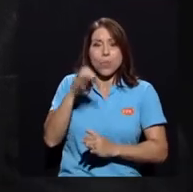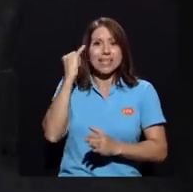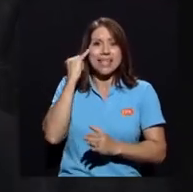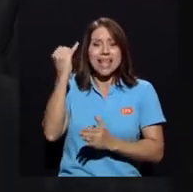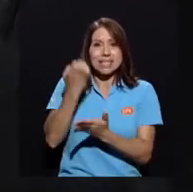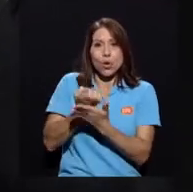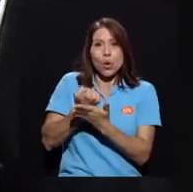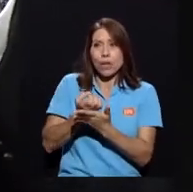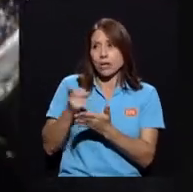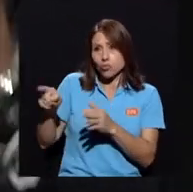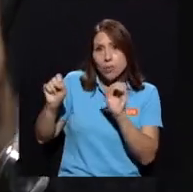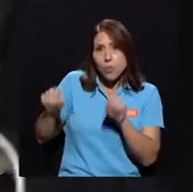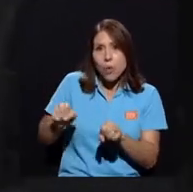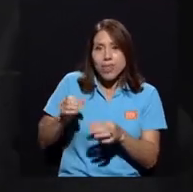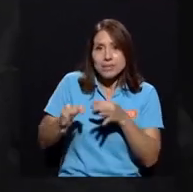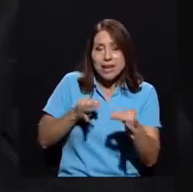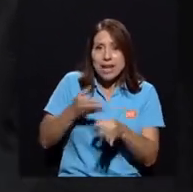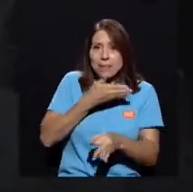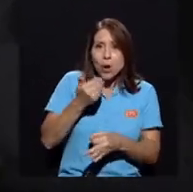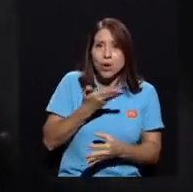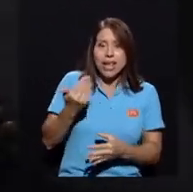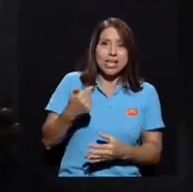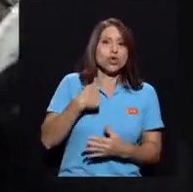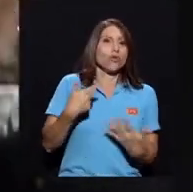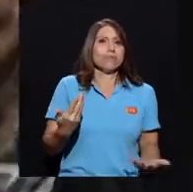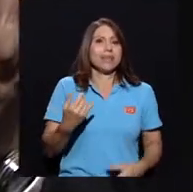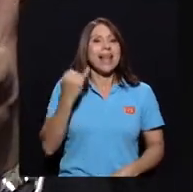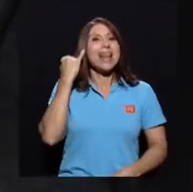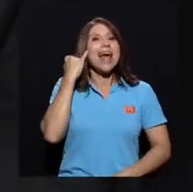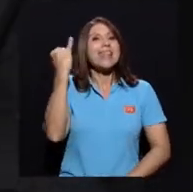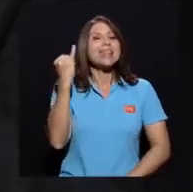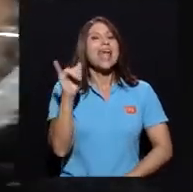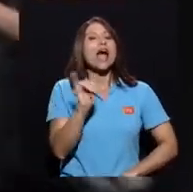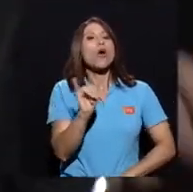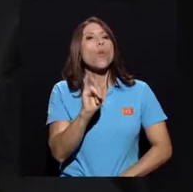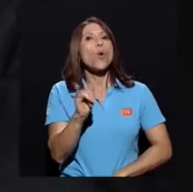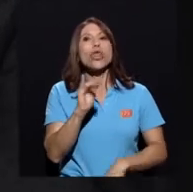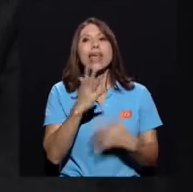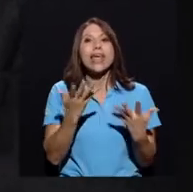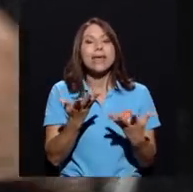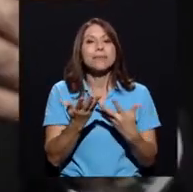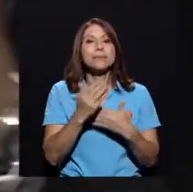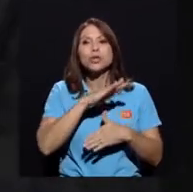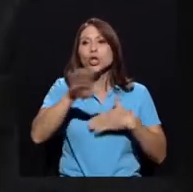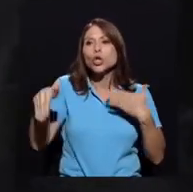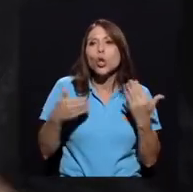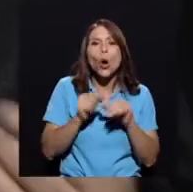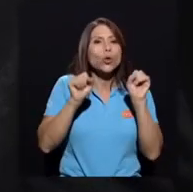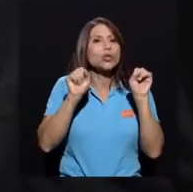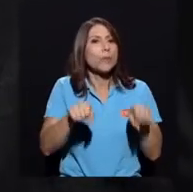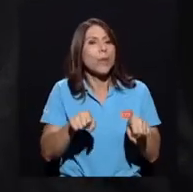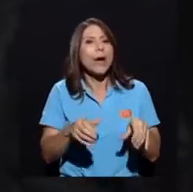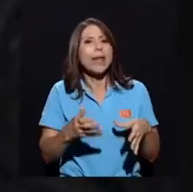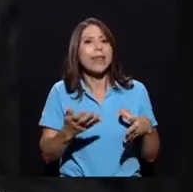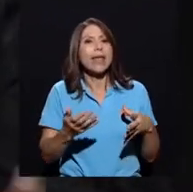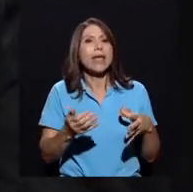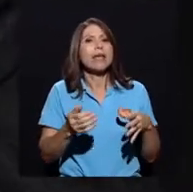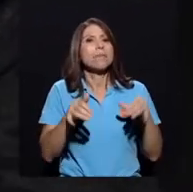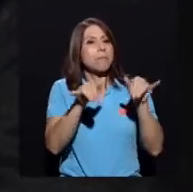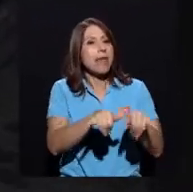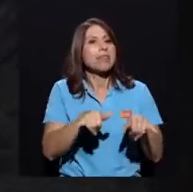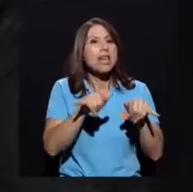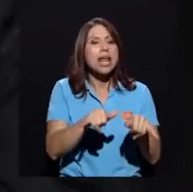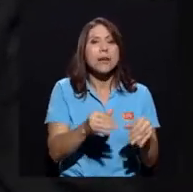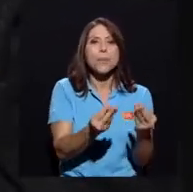explicar mejor que yo, la idea Juche, que es una idea como de autarquía, de que todo se puede mantener, producir